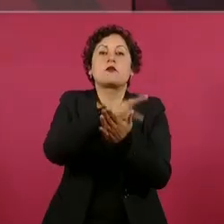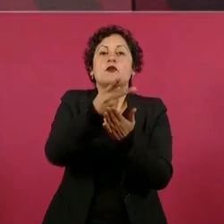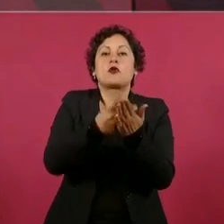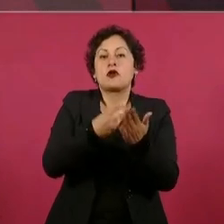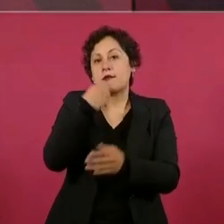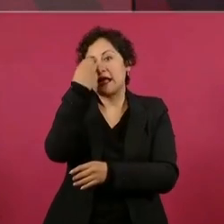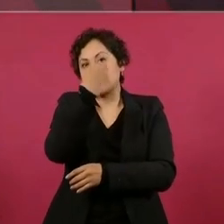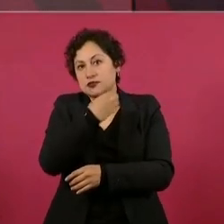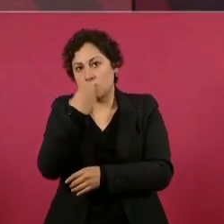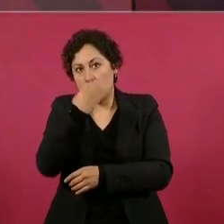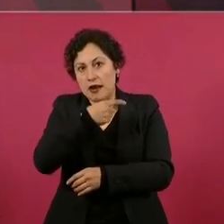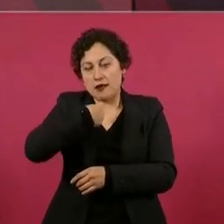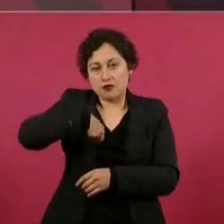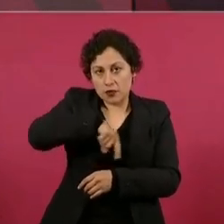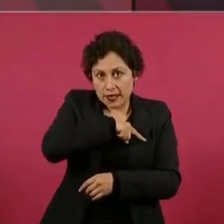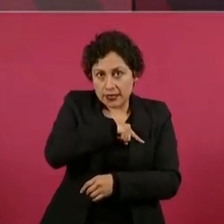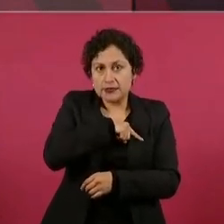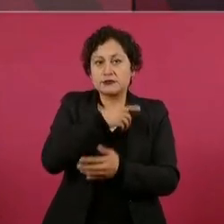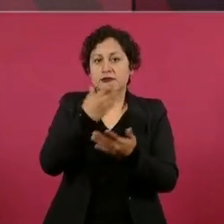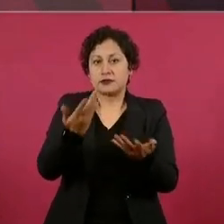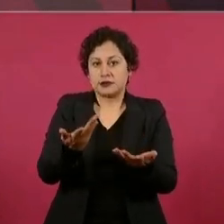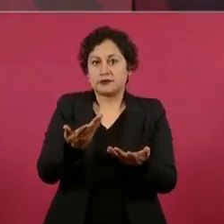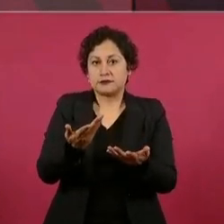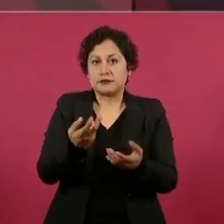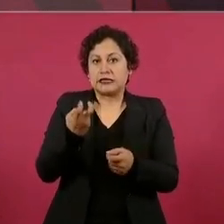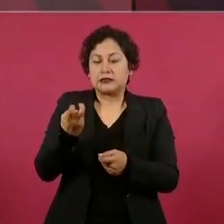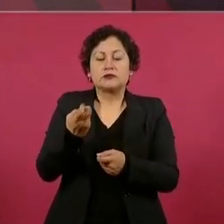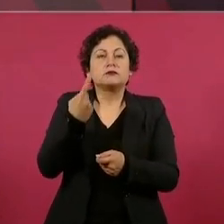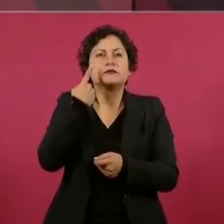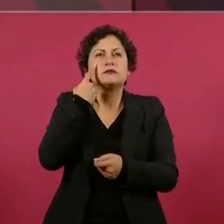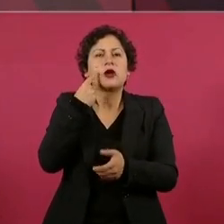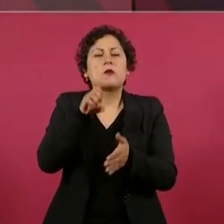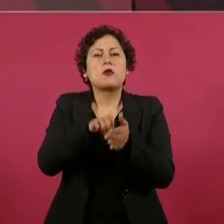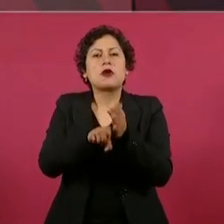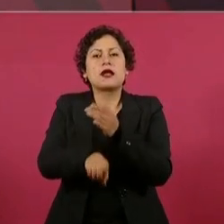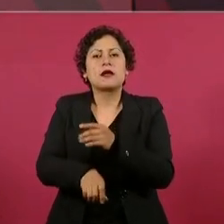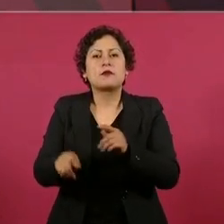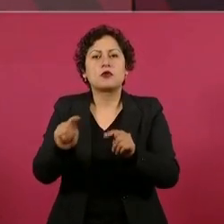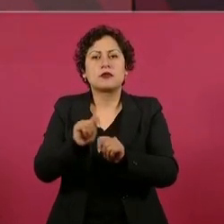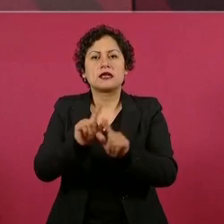Lo relacionado, eso lo hicimos en Tlaxcala,